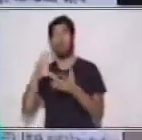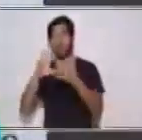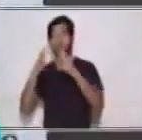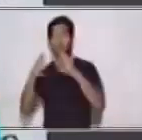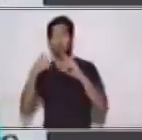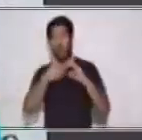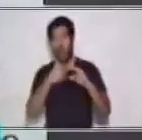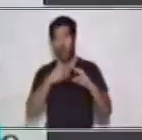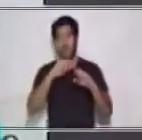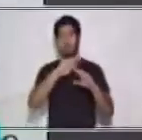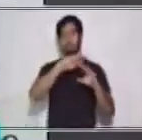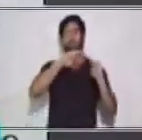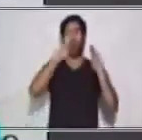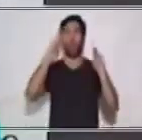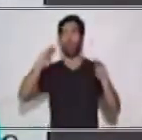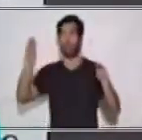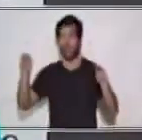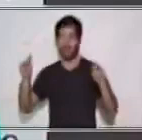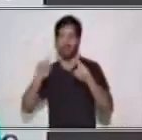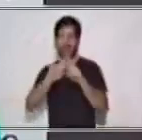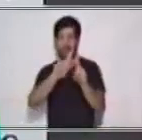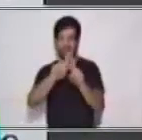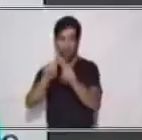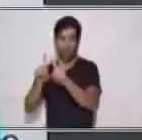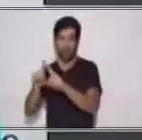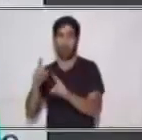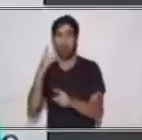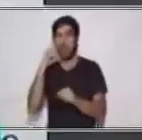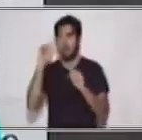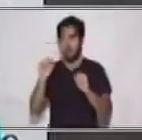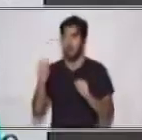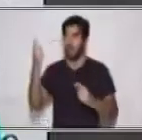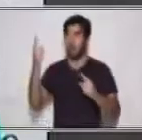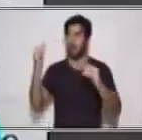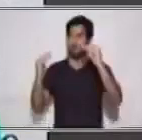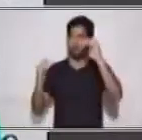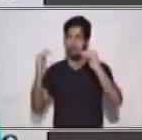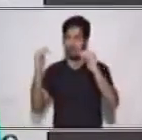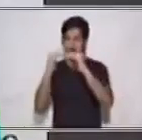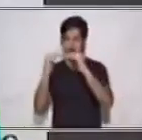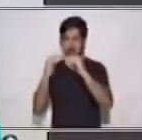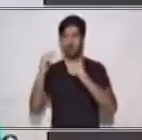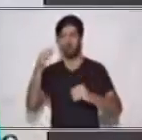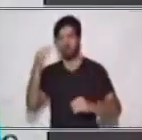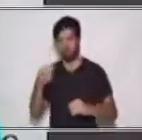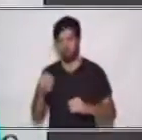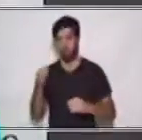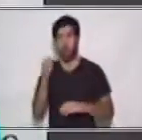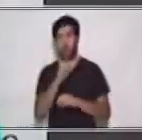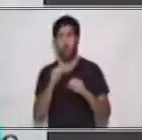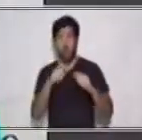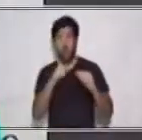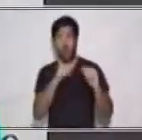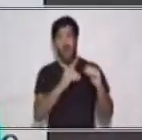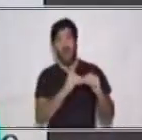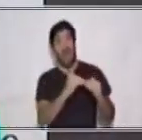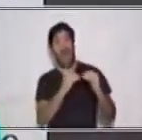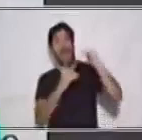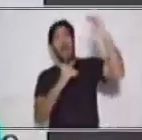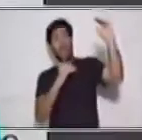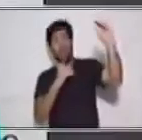entonces podemos determinar con base a esos datos si realmente el Everest es la montaña más alta o existe alguna otra más